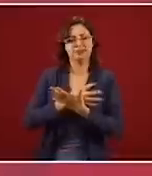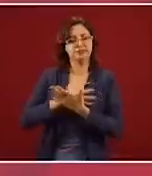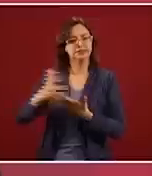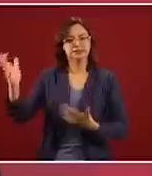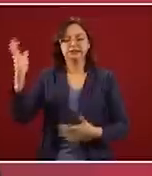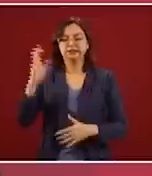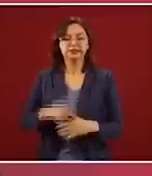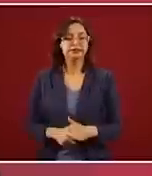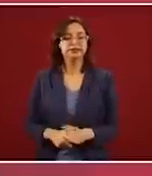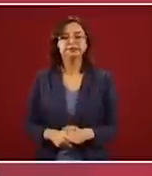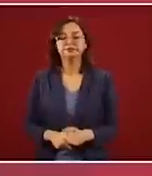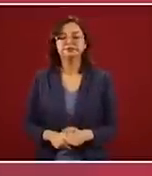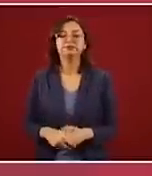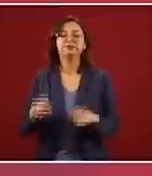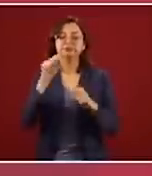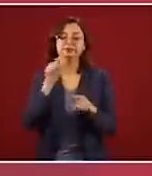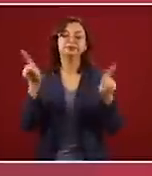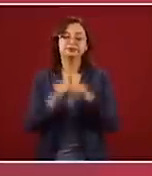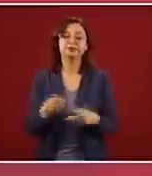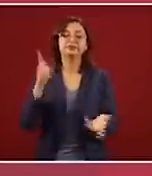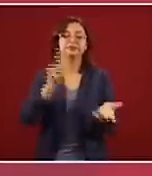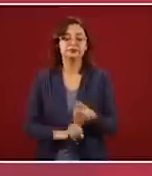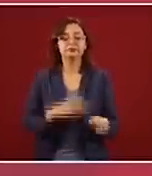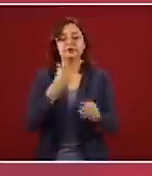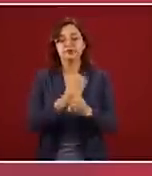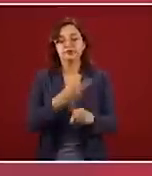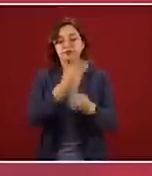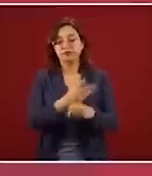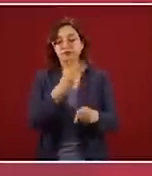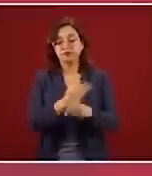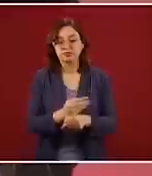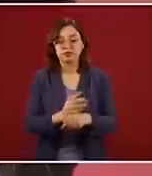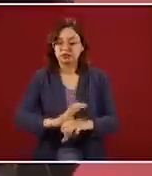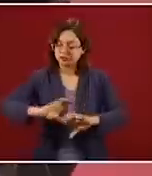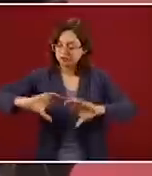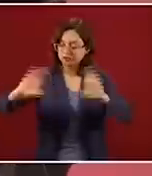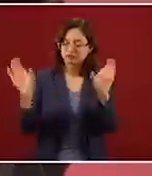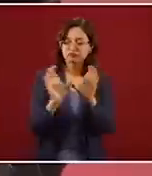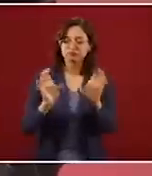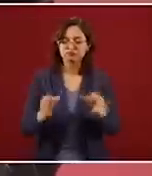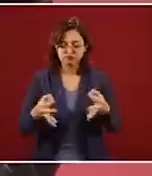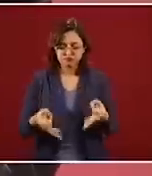También el mantenimiento hasta tener la certificación